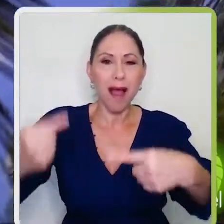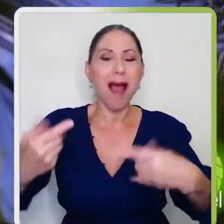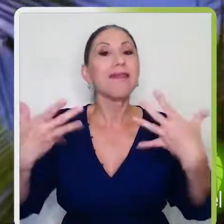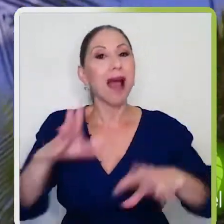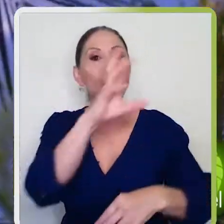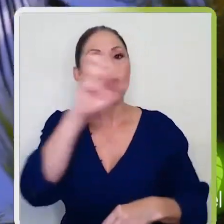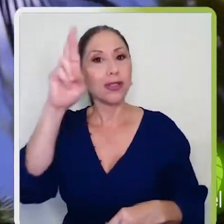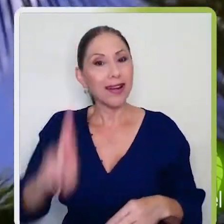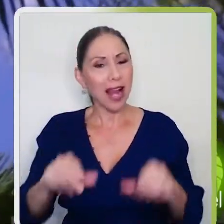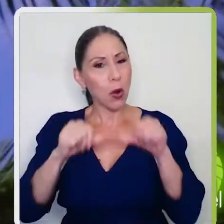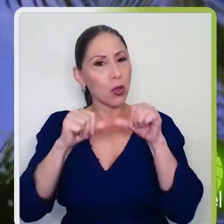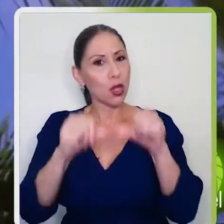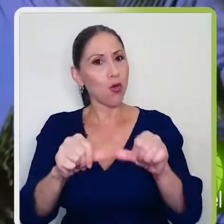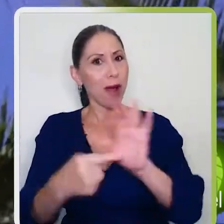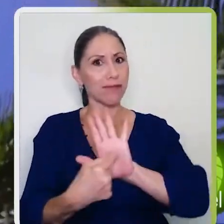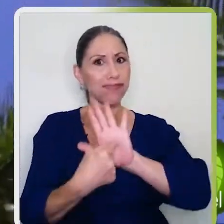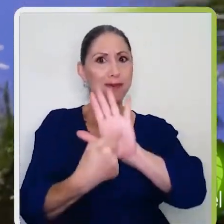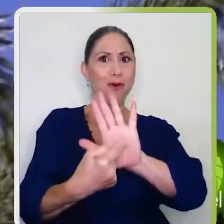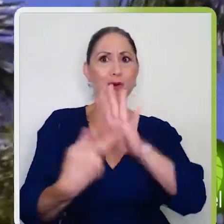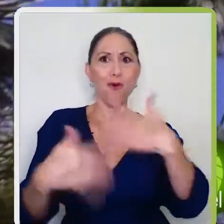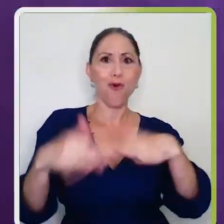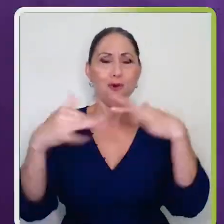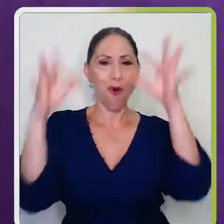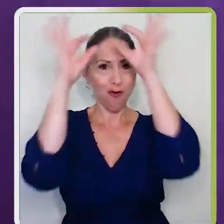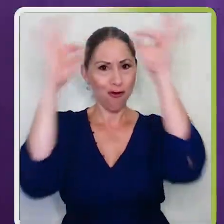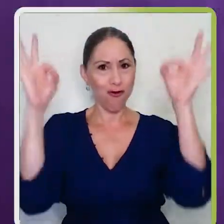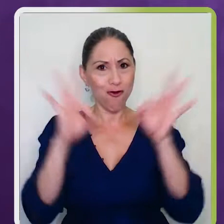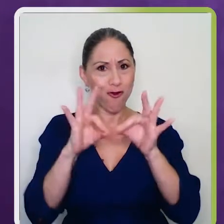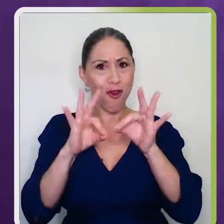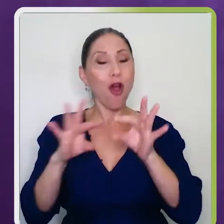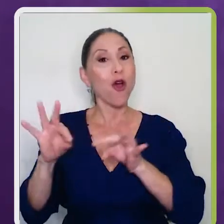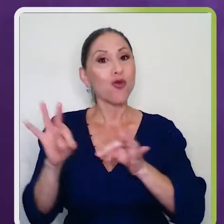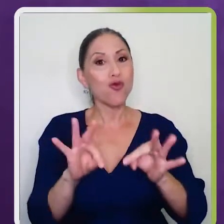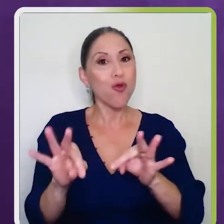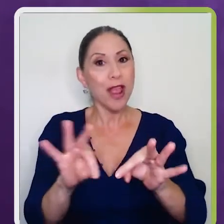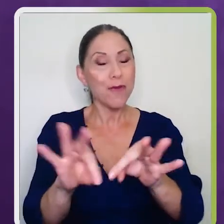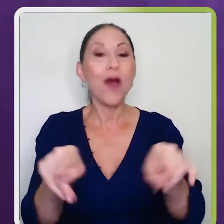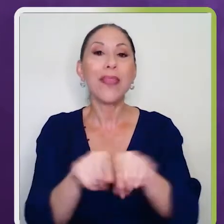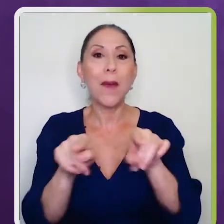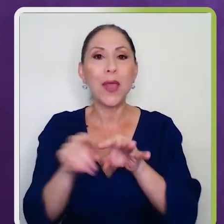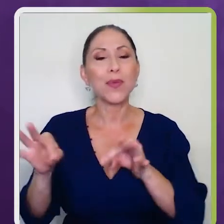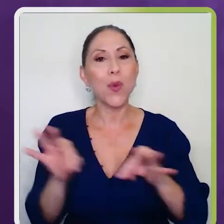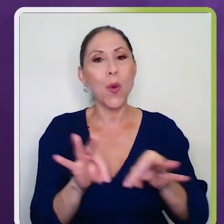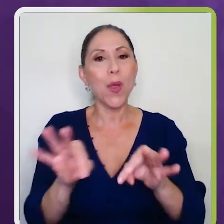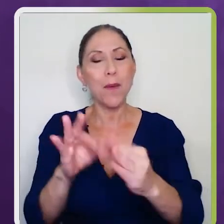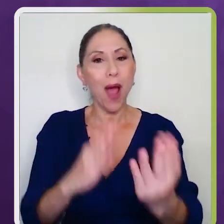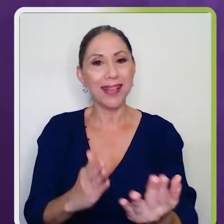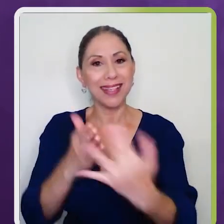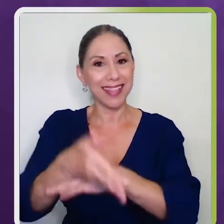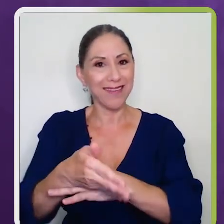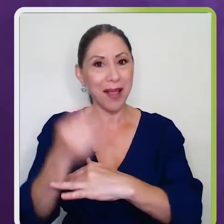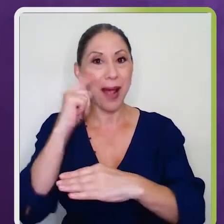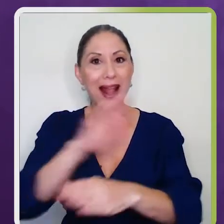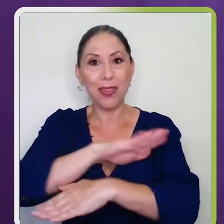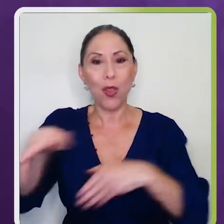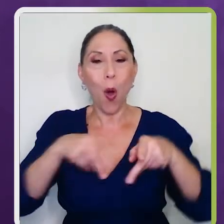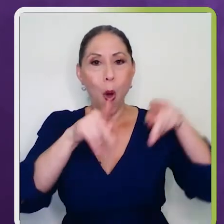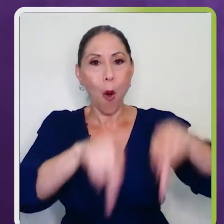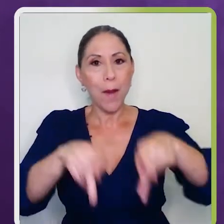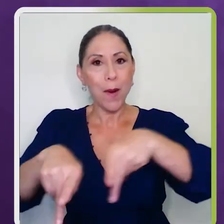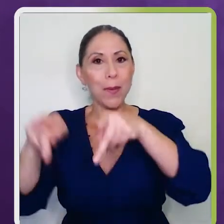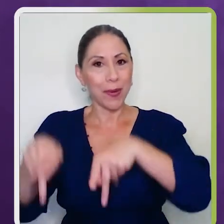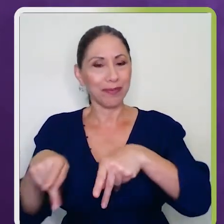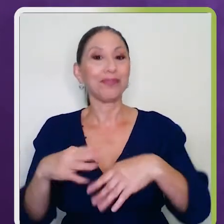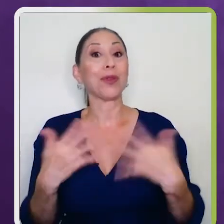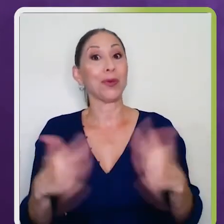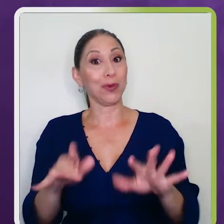se sigue posicionando una vez más con un turismo y también con un turismo accesible para todos,